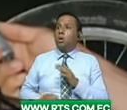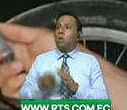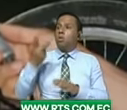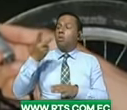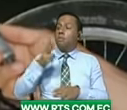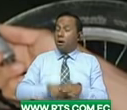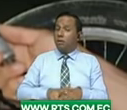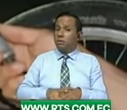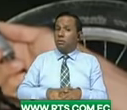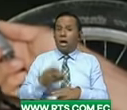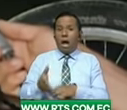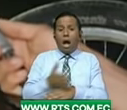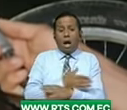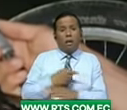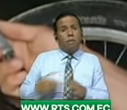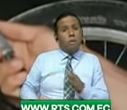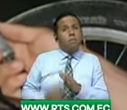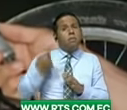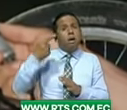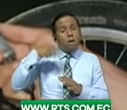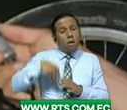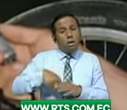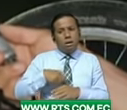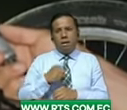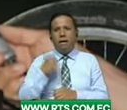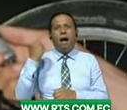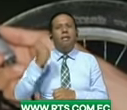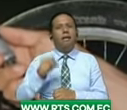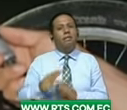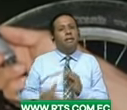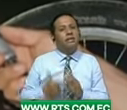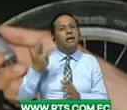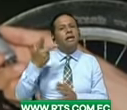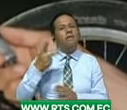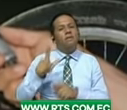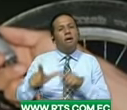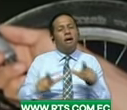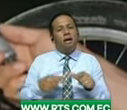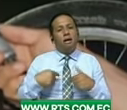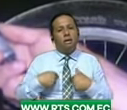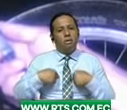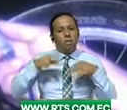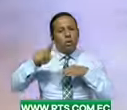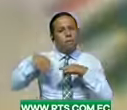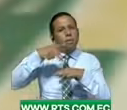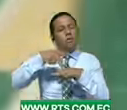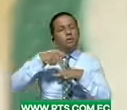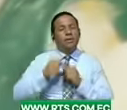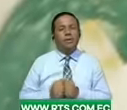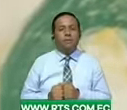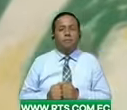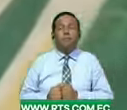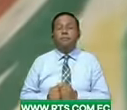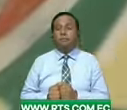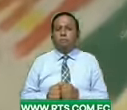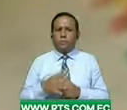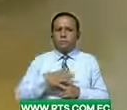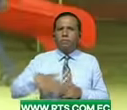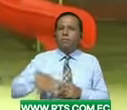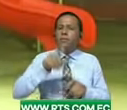y mi primer campeonato fue acá y quedé en el tercer puesto en categoría profesional. Detrás de la